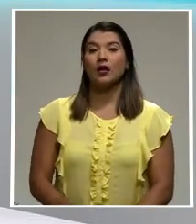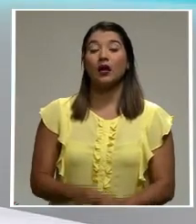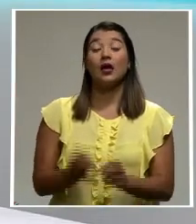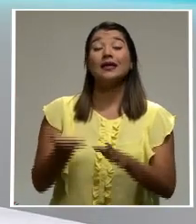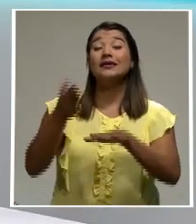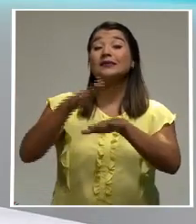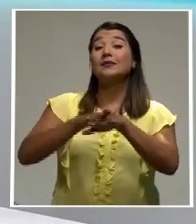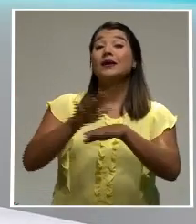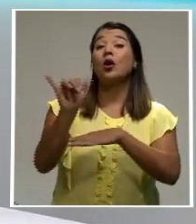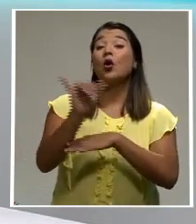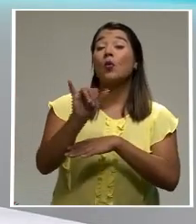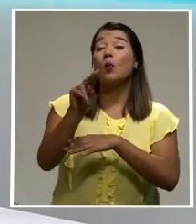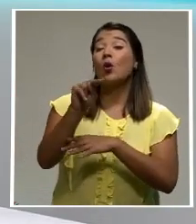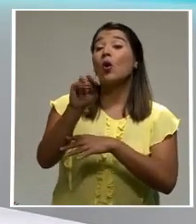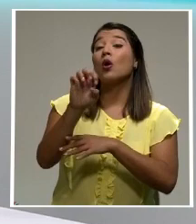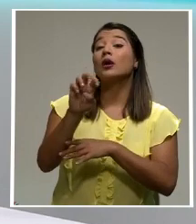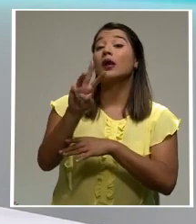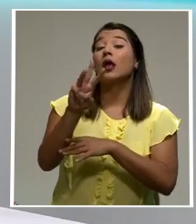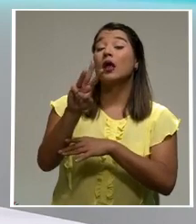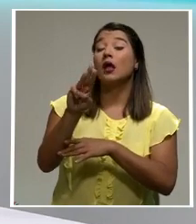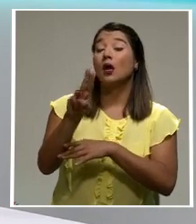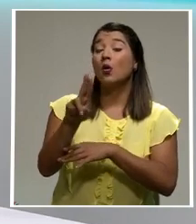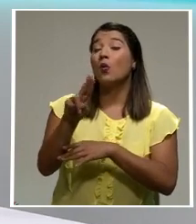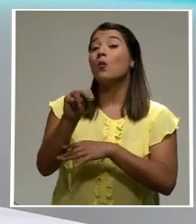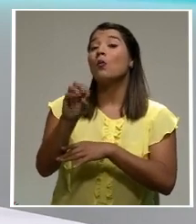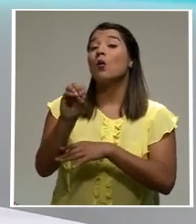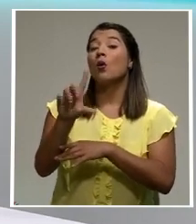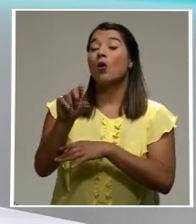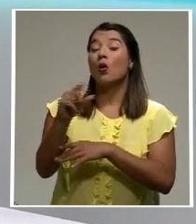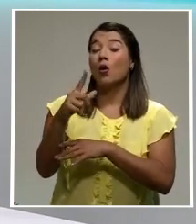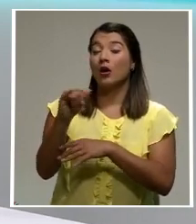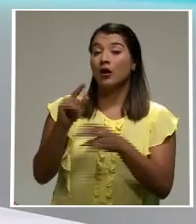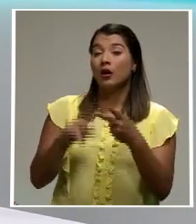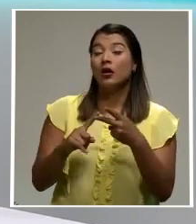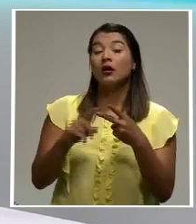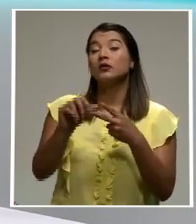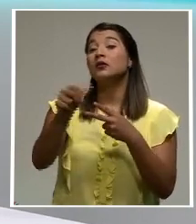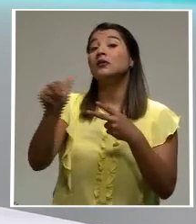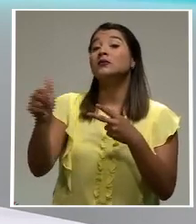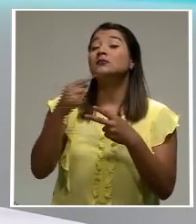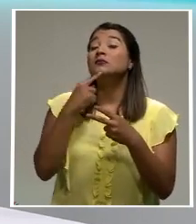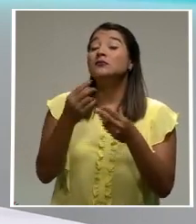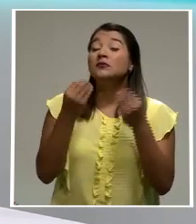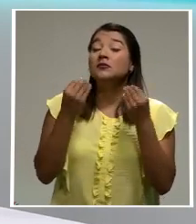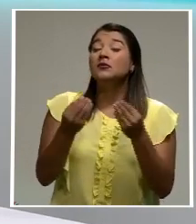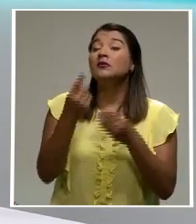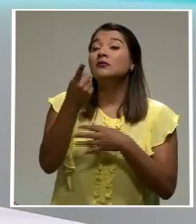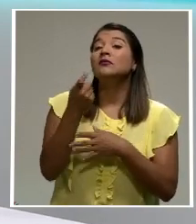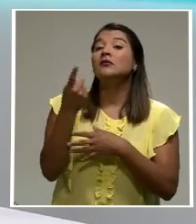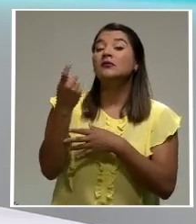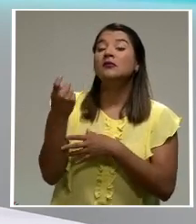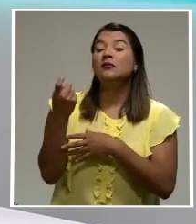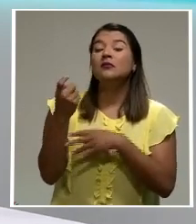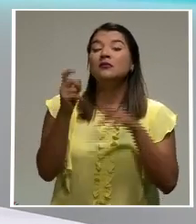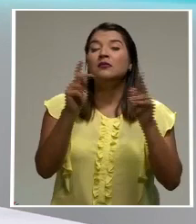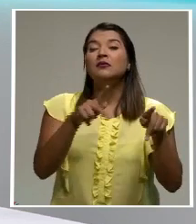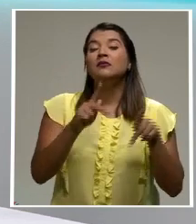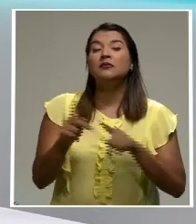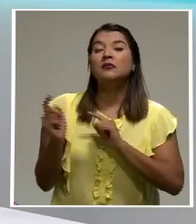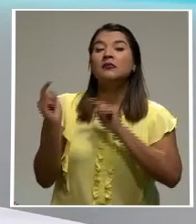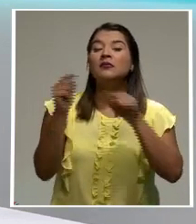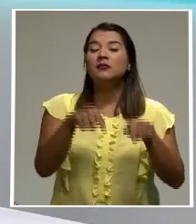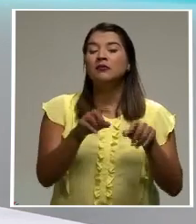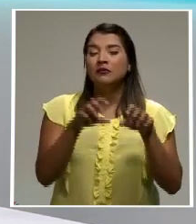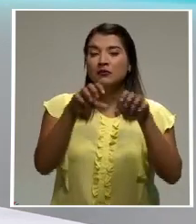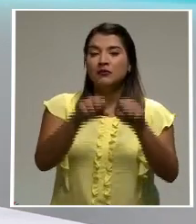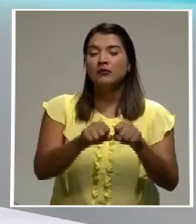Especialidades como neumología y ginecología están reportando un alto ausentismo en las citas presenciales en los